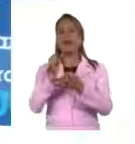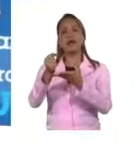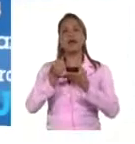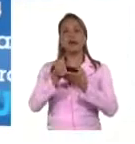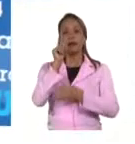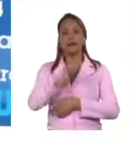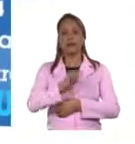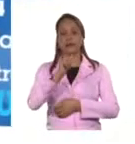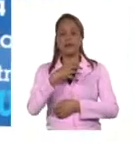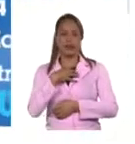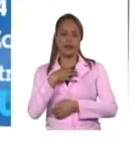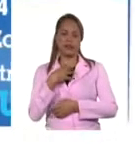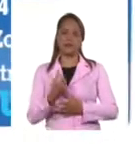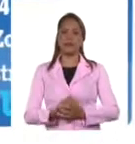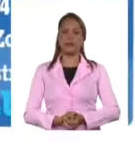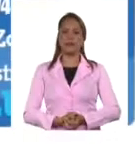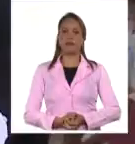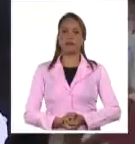tenemos.